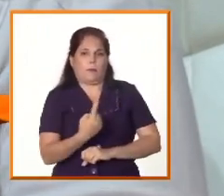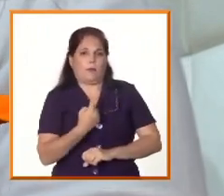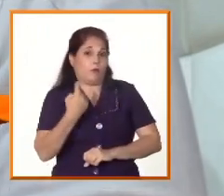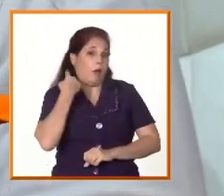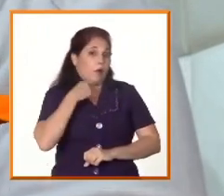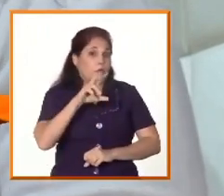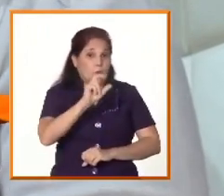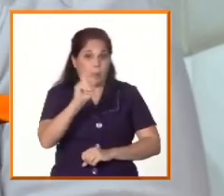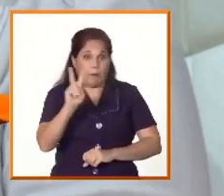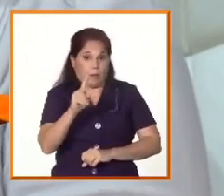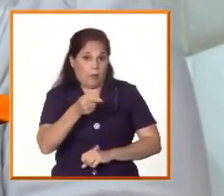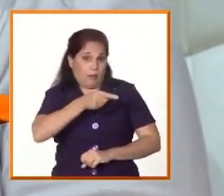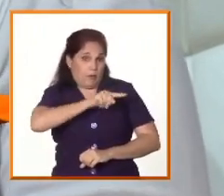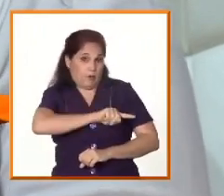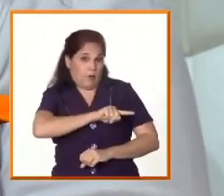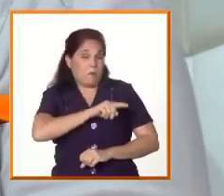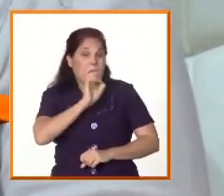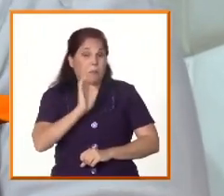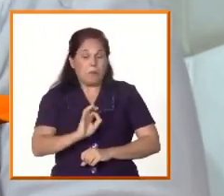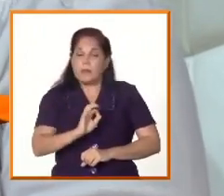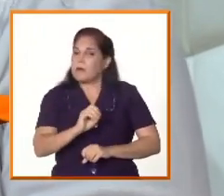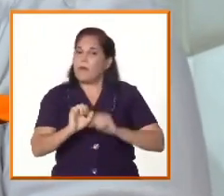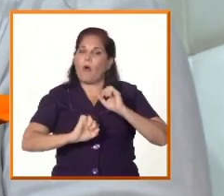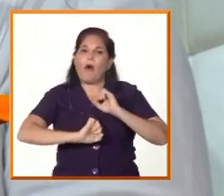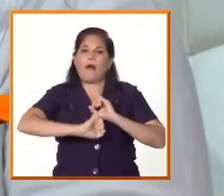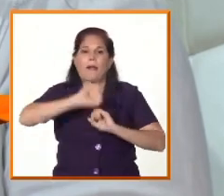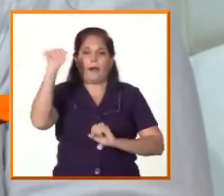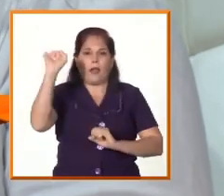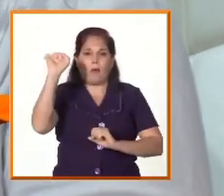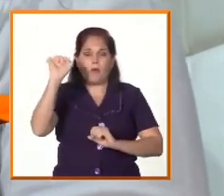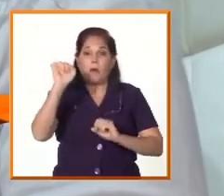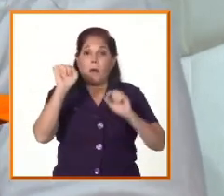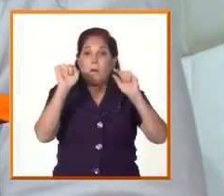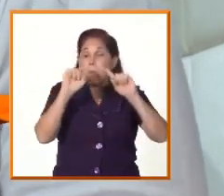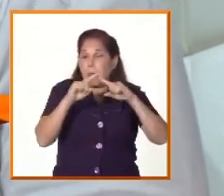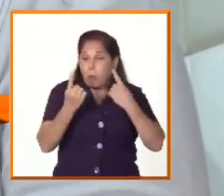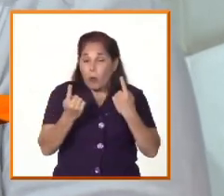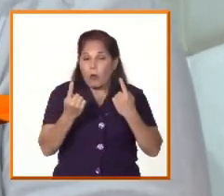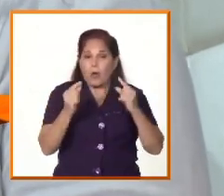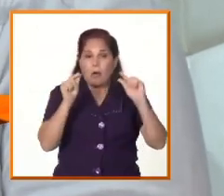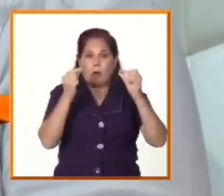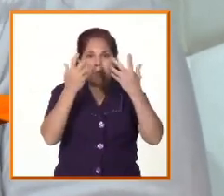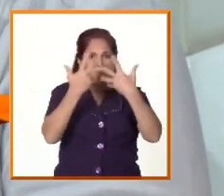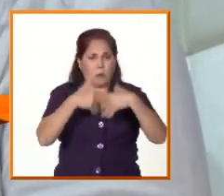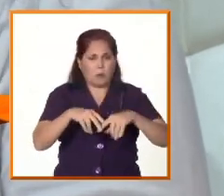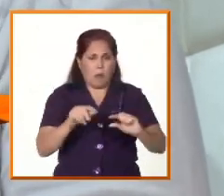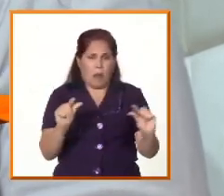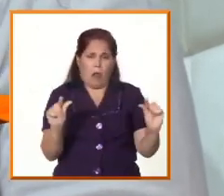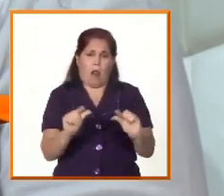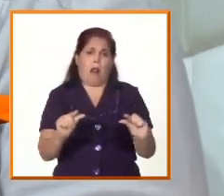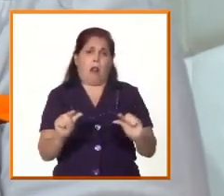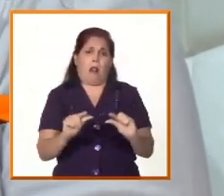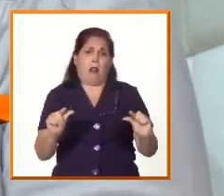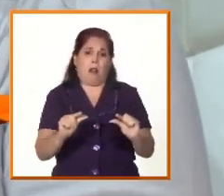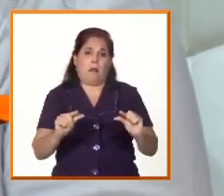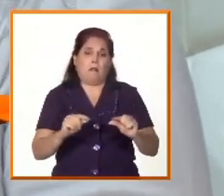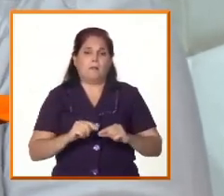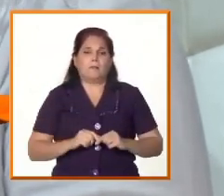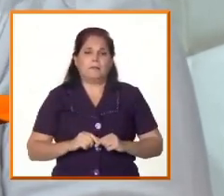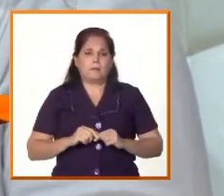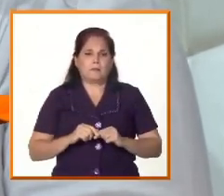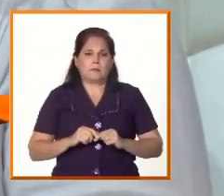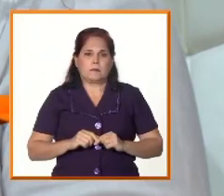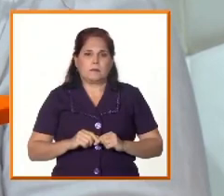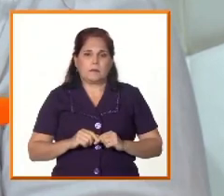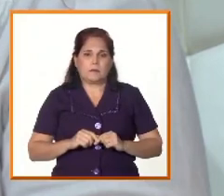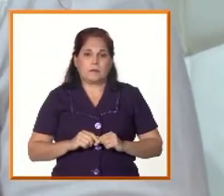2022 fue el año que rompió récord de menores de menor producción en la industria nuestra en bebidas alcohólicas y